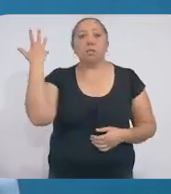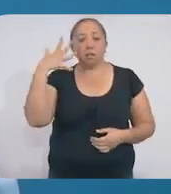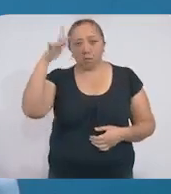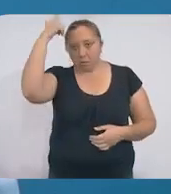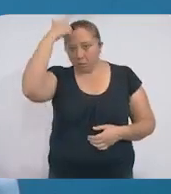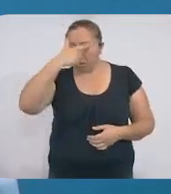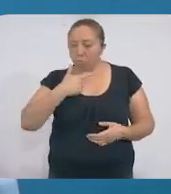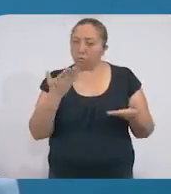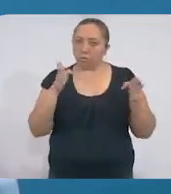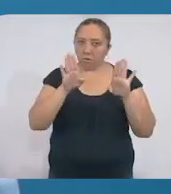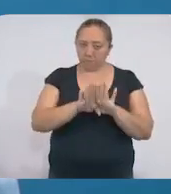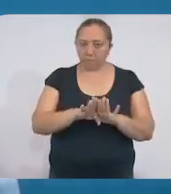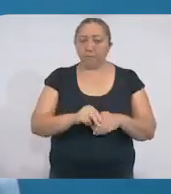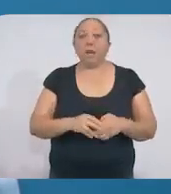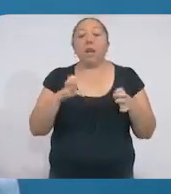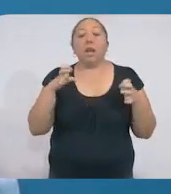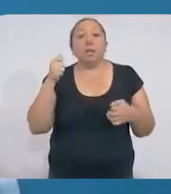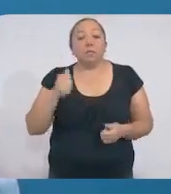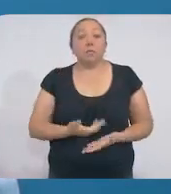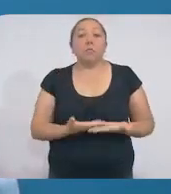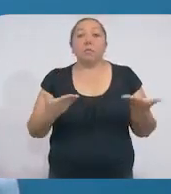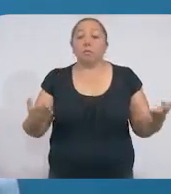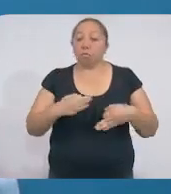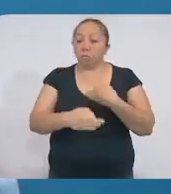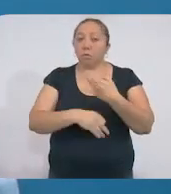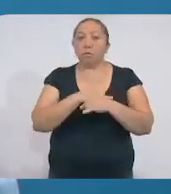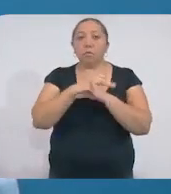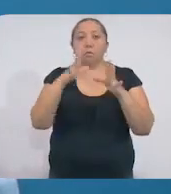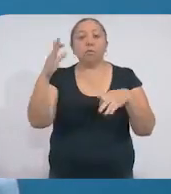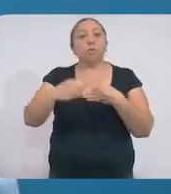las 10 de la noche. Estaremos actualizando esta